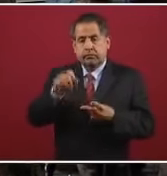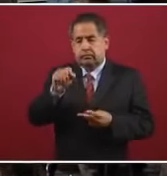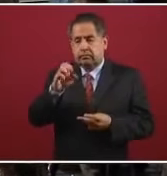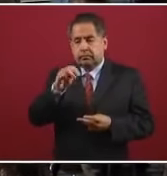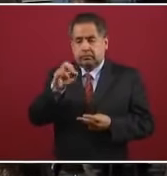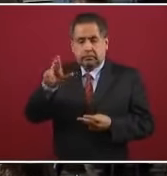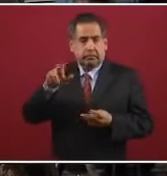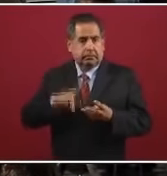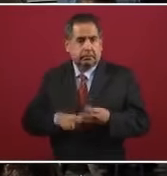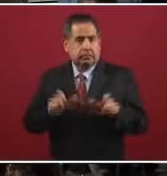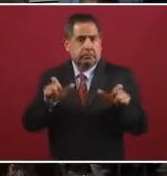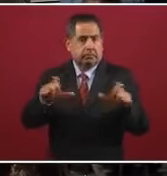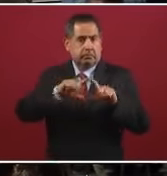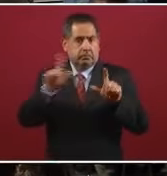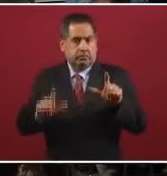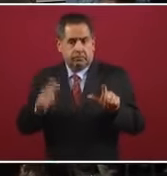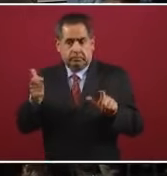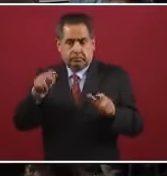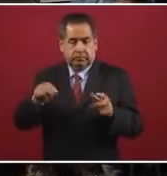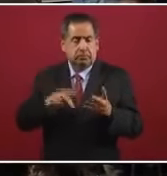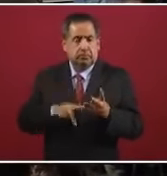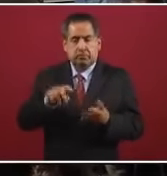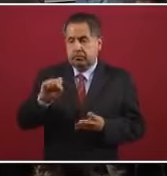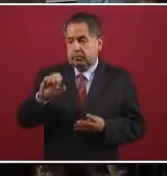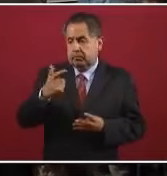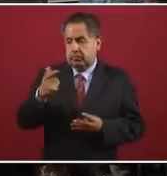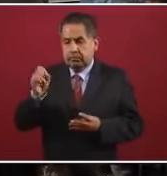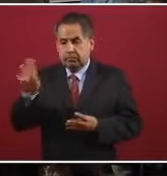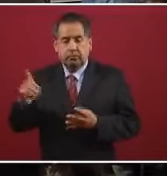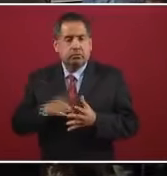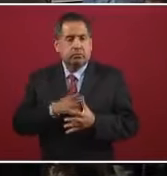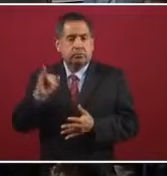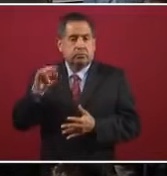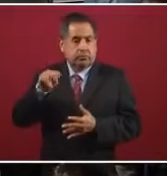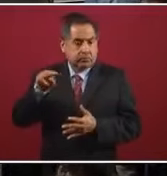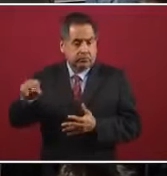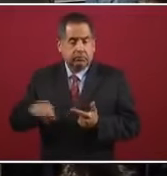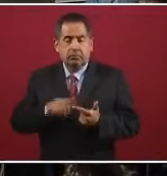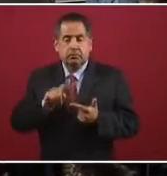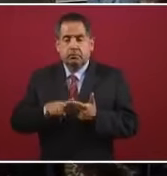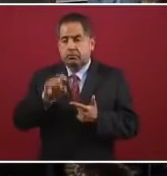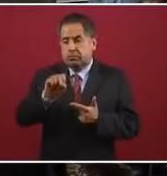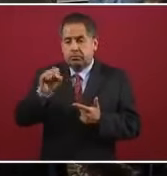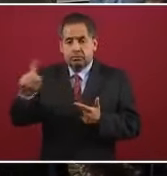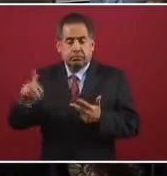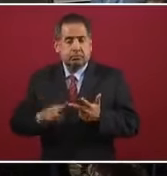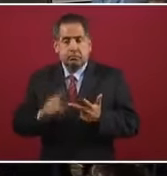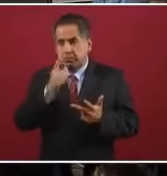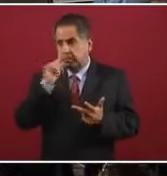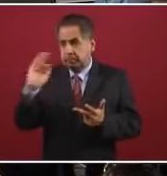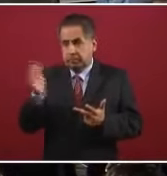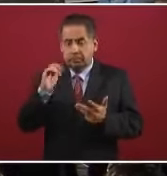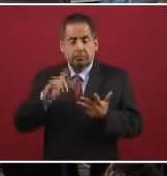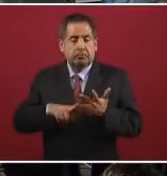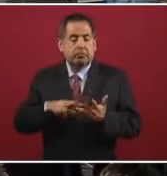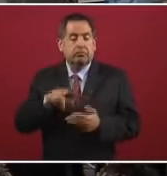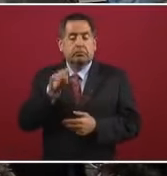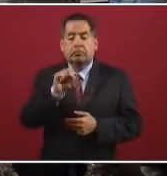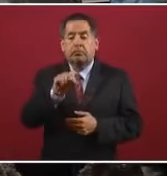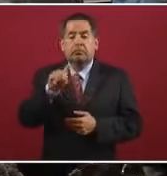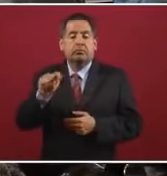Nacional, Secretaría de Gobernación, Instituto Nacional de Migración, Secretaría de Seguridad Pública, Policía Federal, Secretaría del